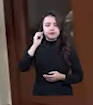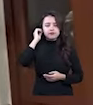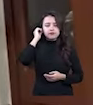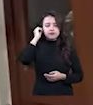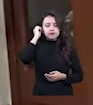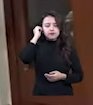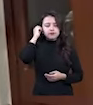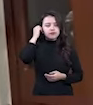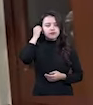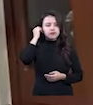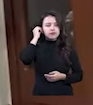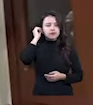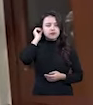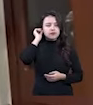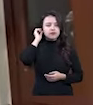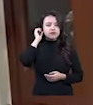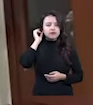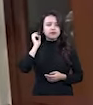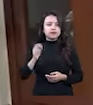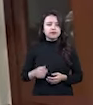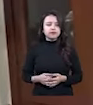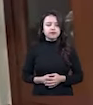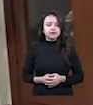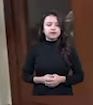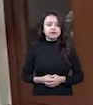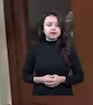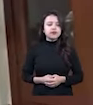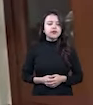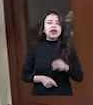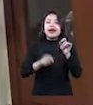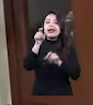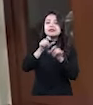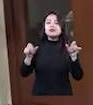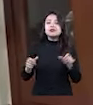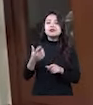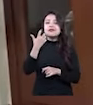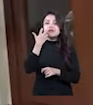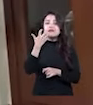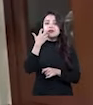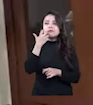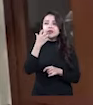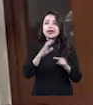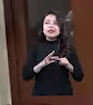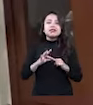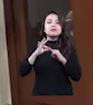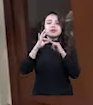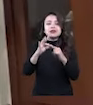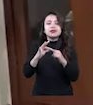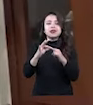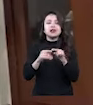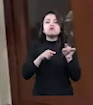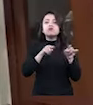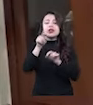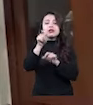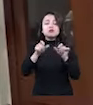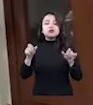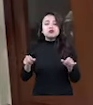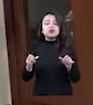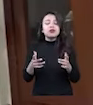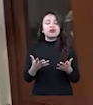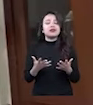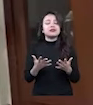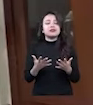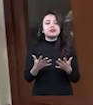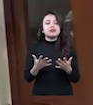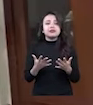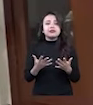crisis que tiene sometidos a los pacientes de enfermedades huérfanas a la suspensión de los tratamientos, el